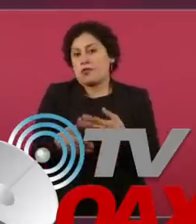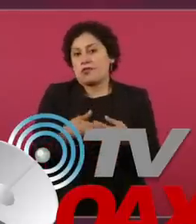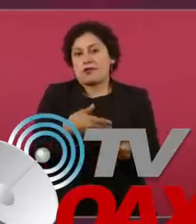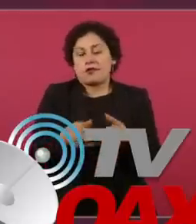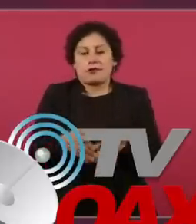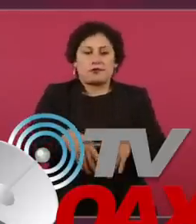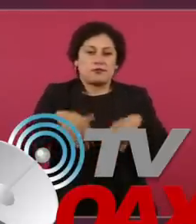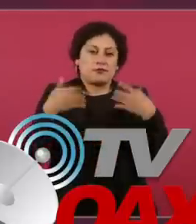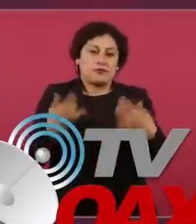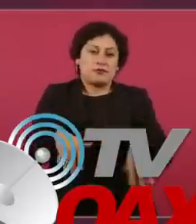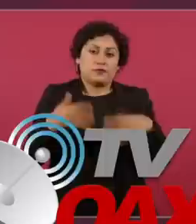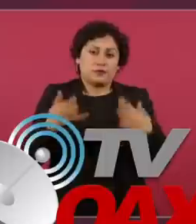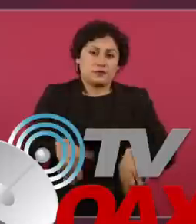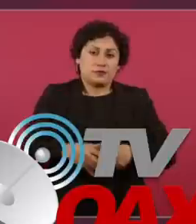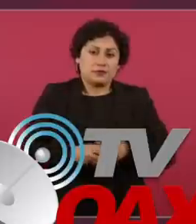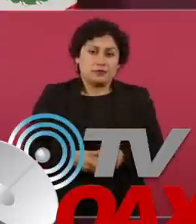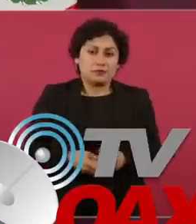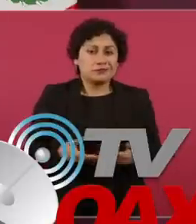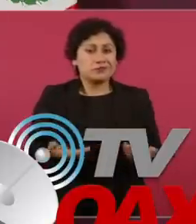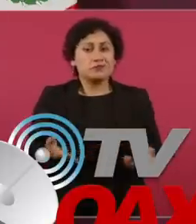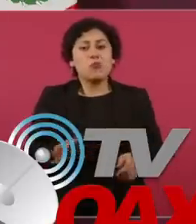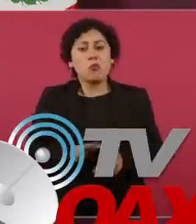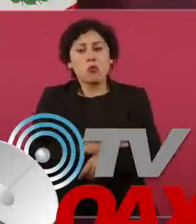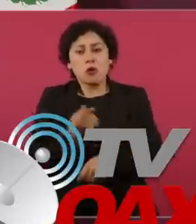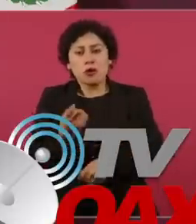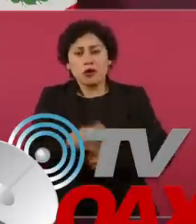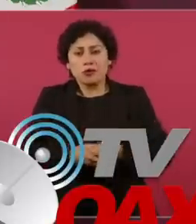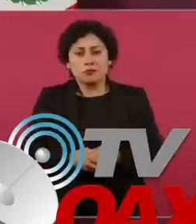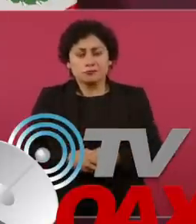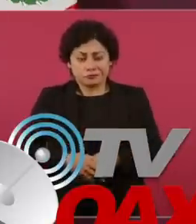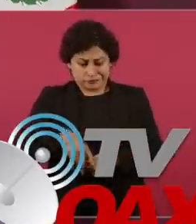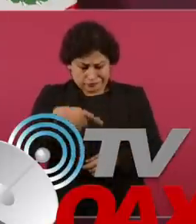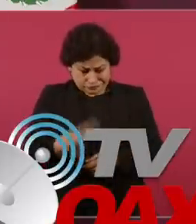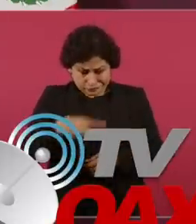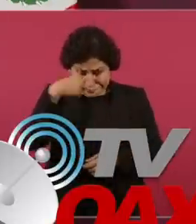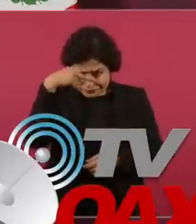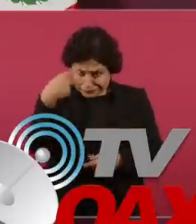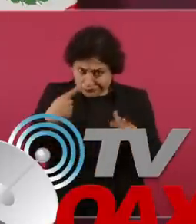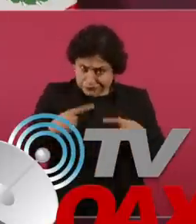como lo merece el pueblo de México.